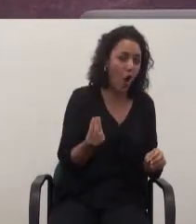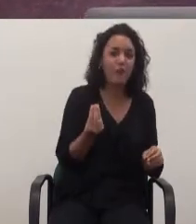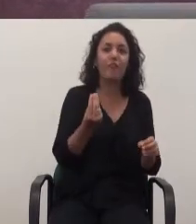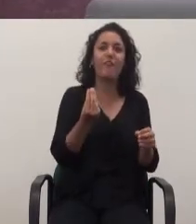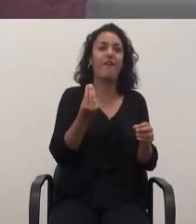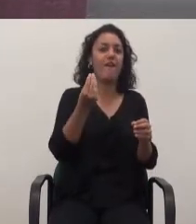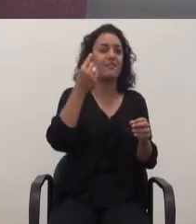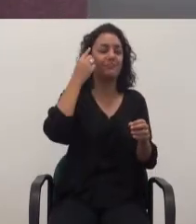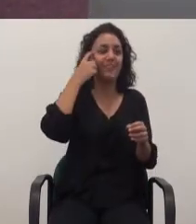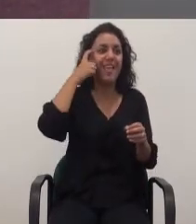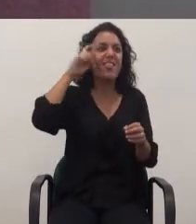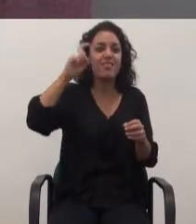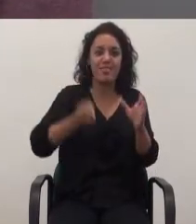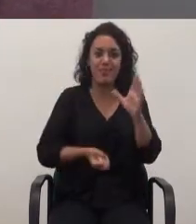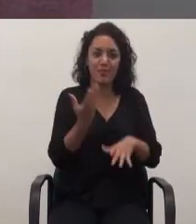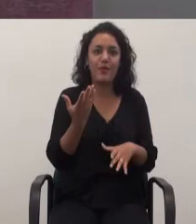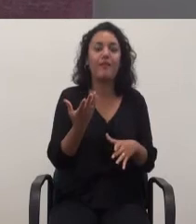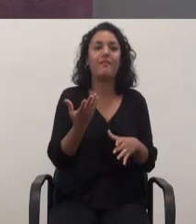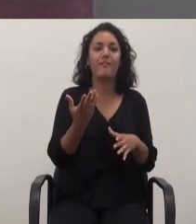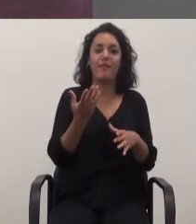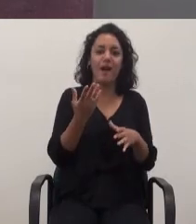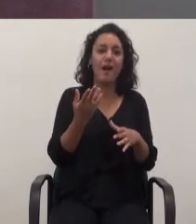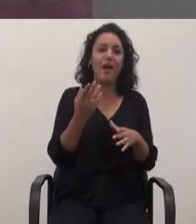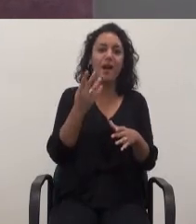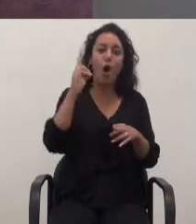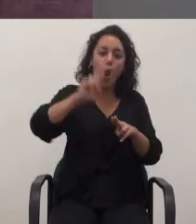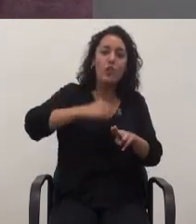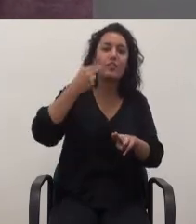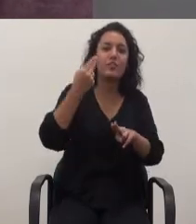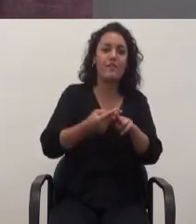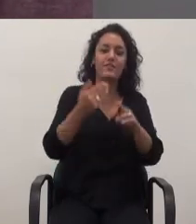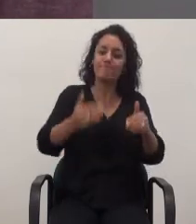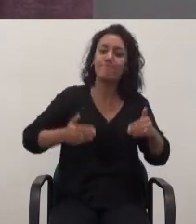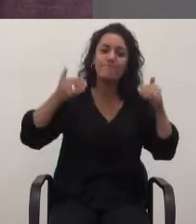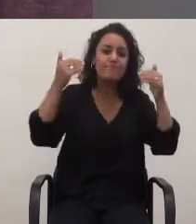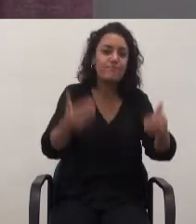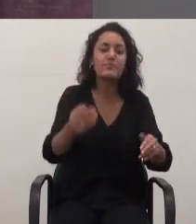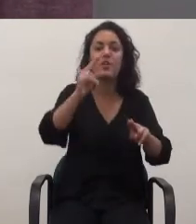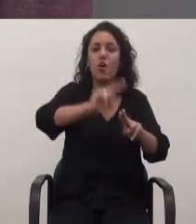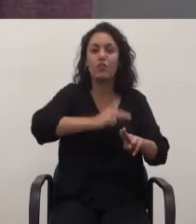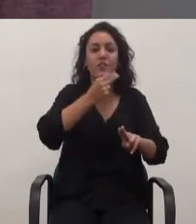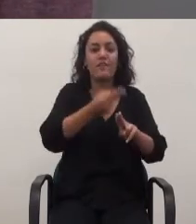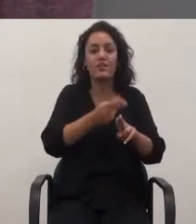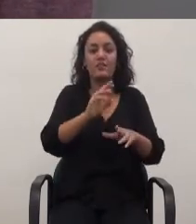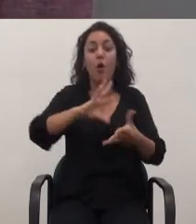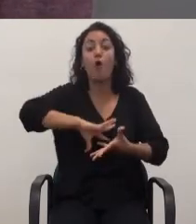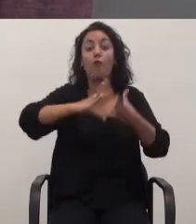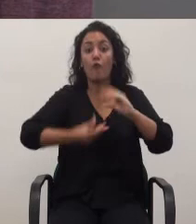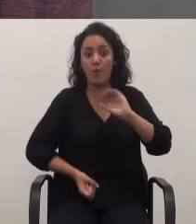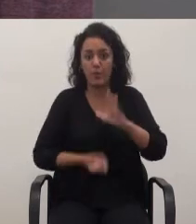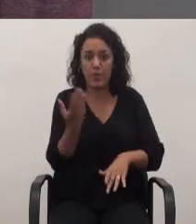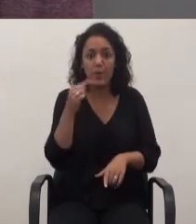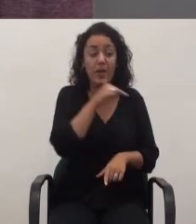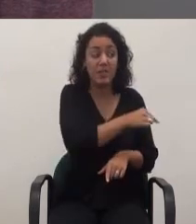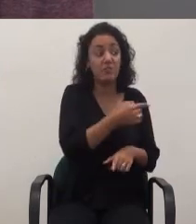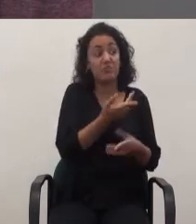nuevas ideas, que le va a dar aire, que le va a dar otro empuje, otra manera de ser, ¿no? Y eso me parece que hace bien a la institución, y